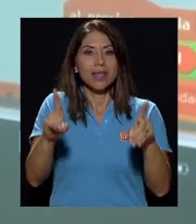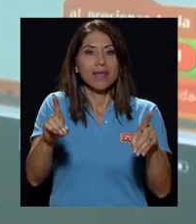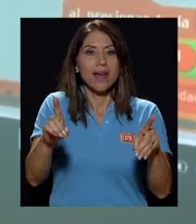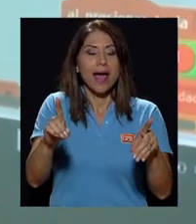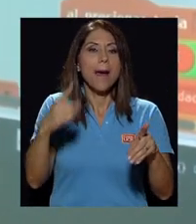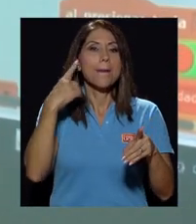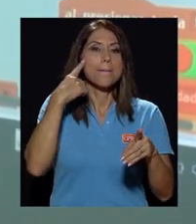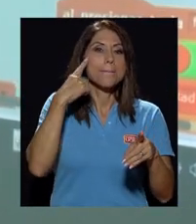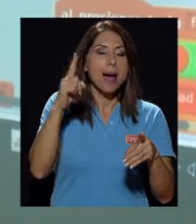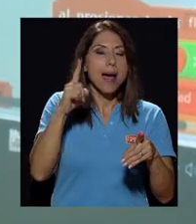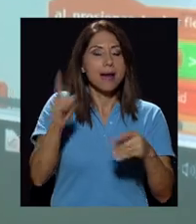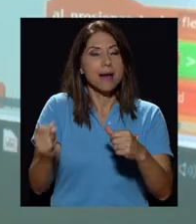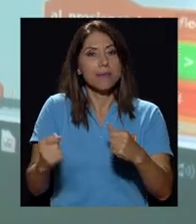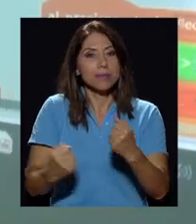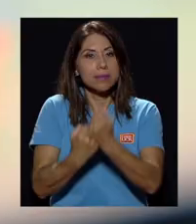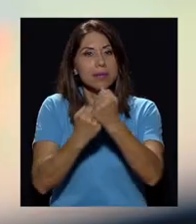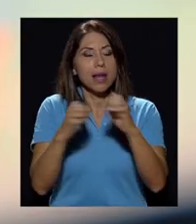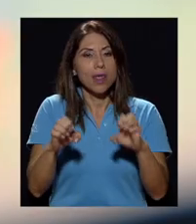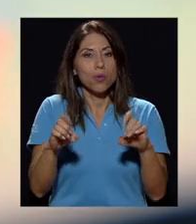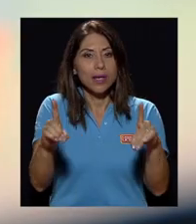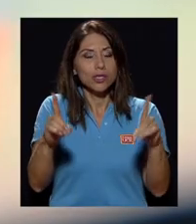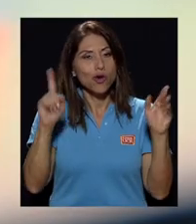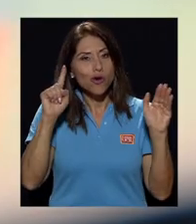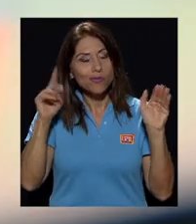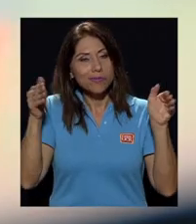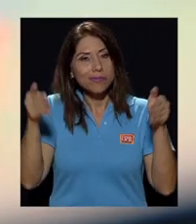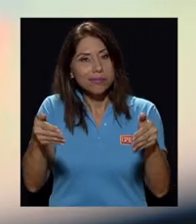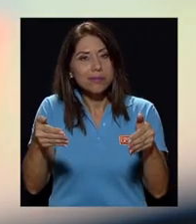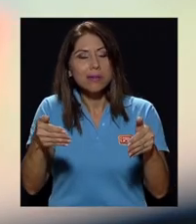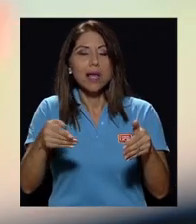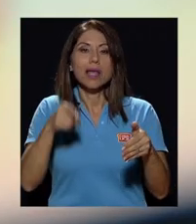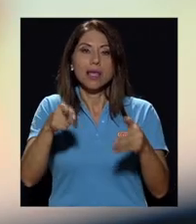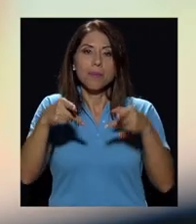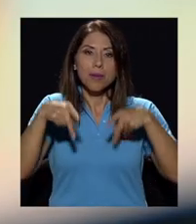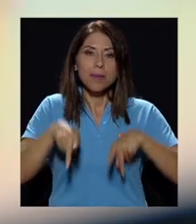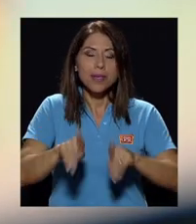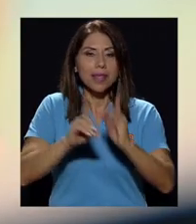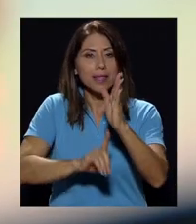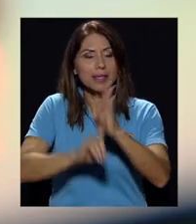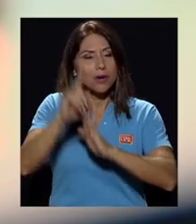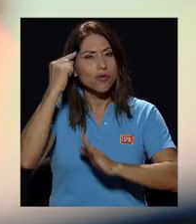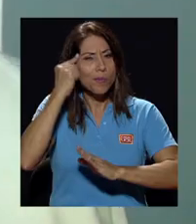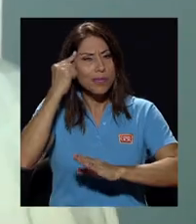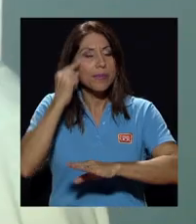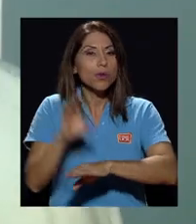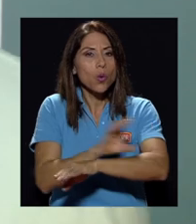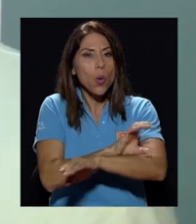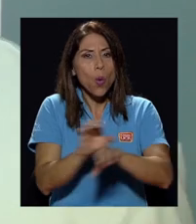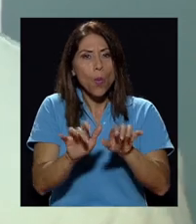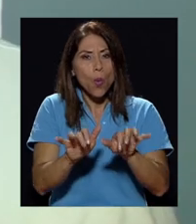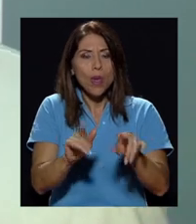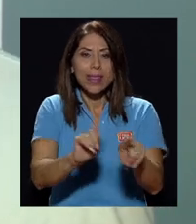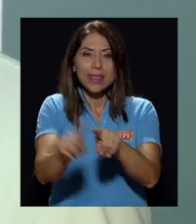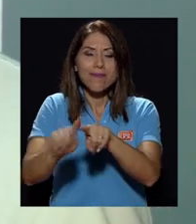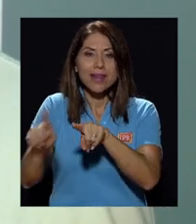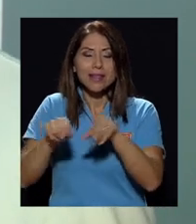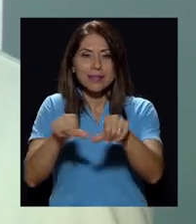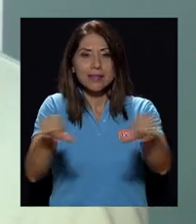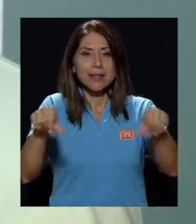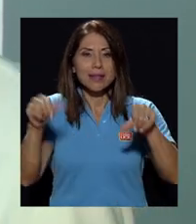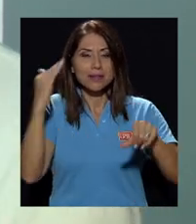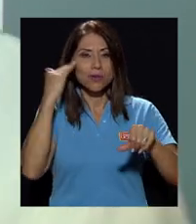por y para la educación esto que remarcarlo y permite desarrollo de pensamiento computacional en diferentes áreas de conocimiento